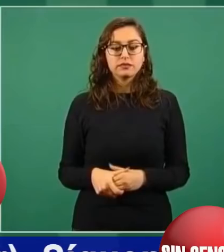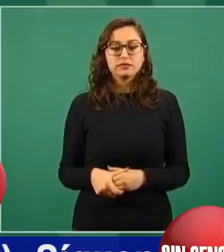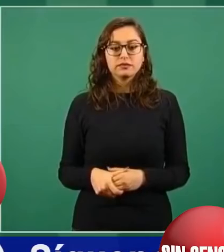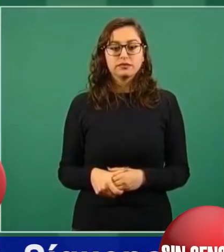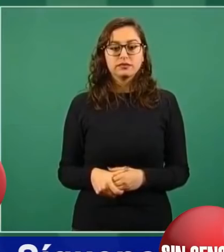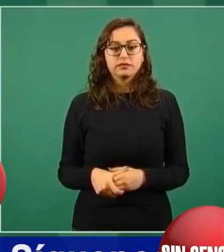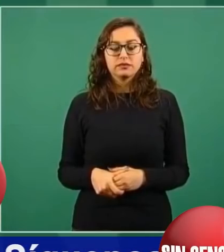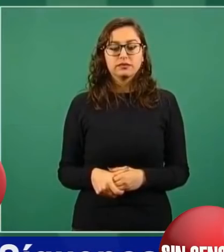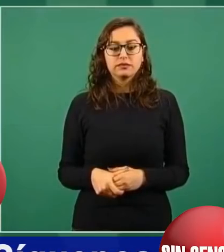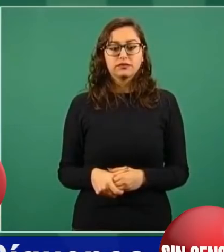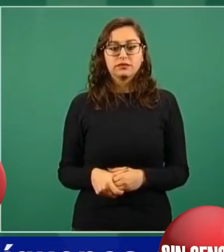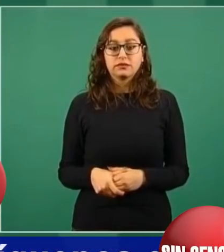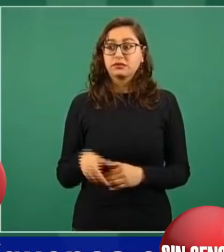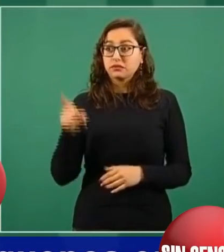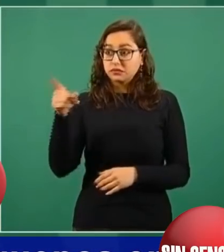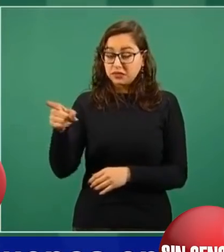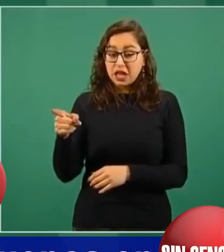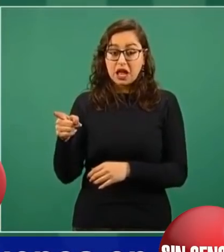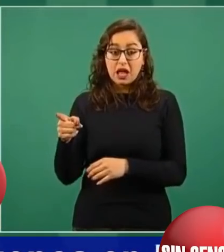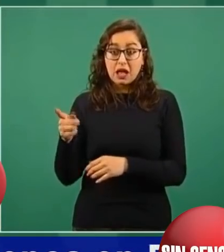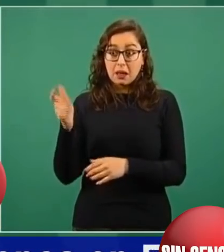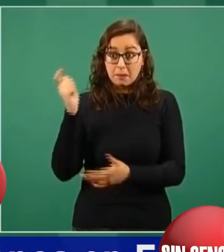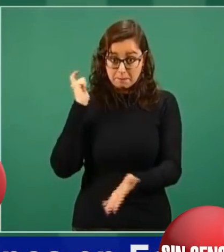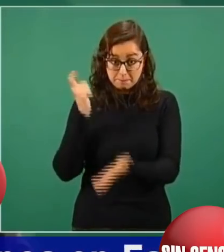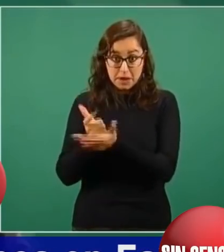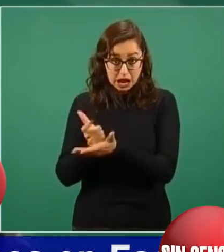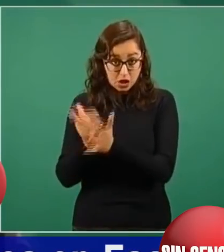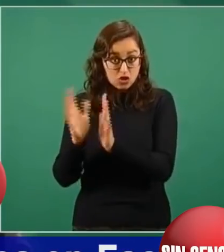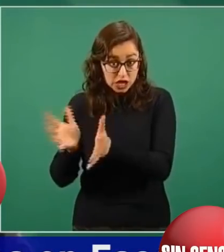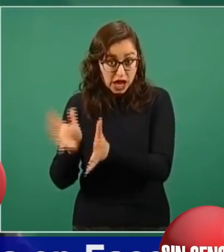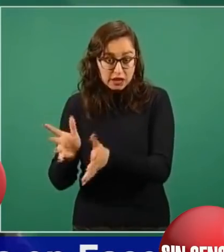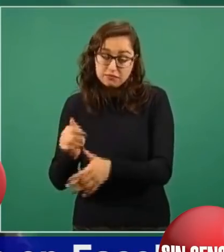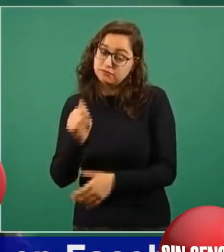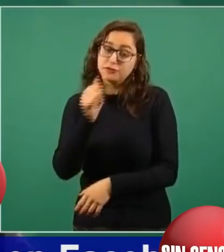Va a costar, porque todavía no se termina de pagar,